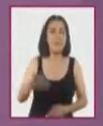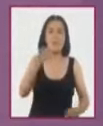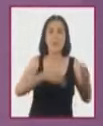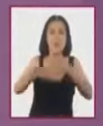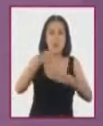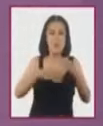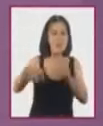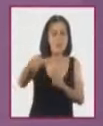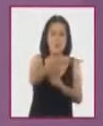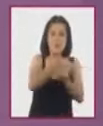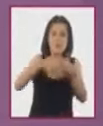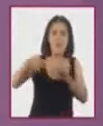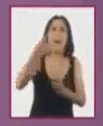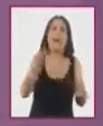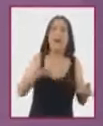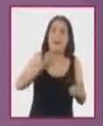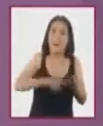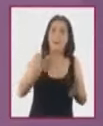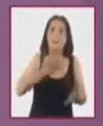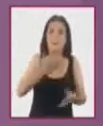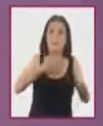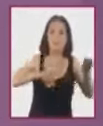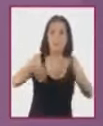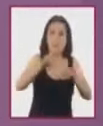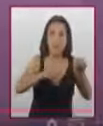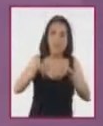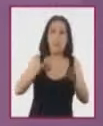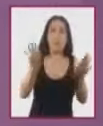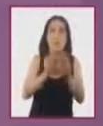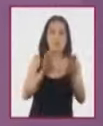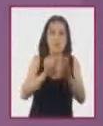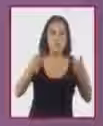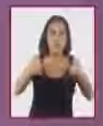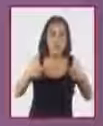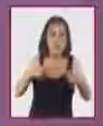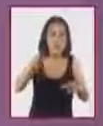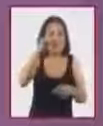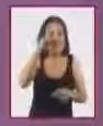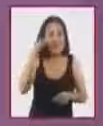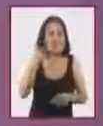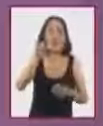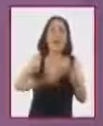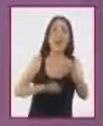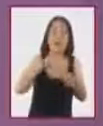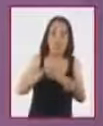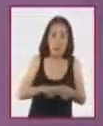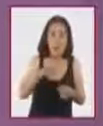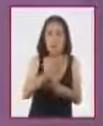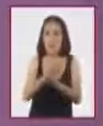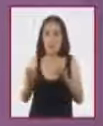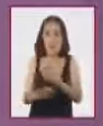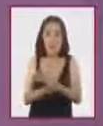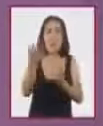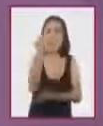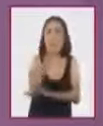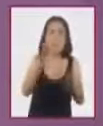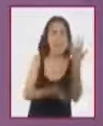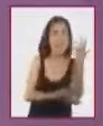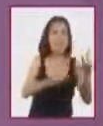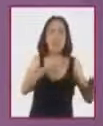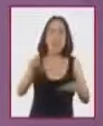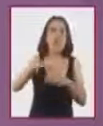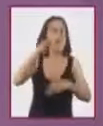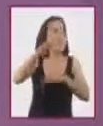Todo lo que nos rodea se mueve. Planetas, organismos, objetos. Todo en el universo está